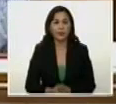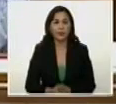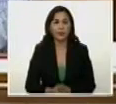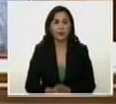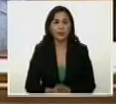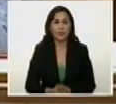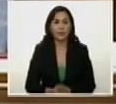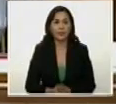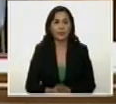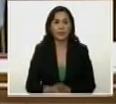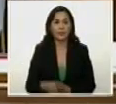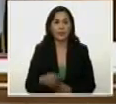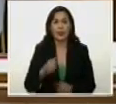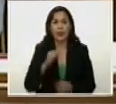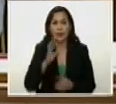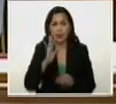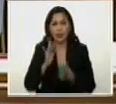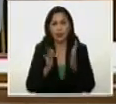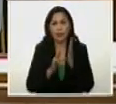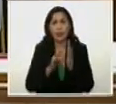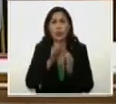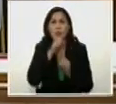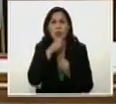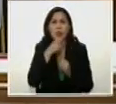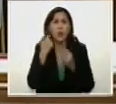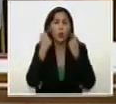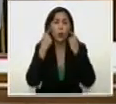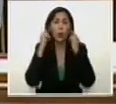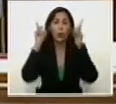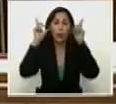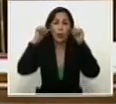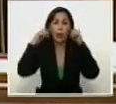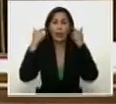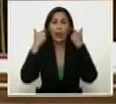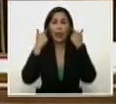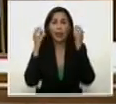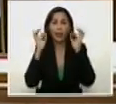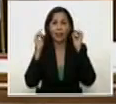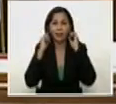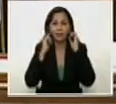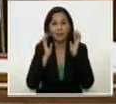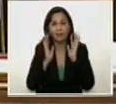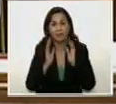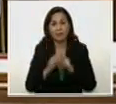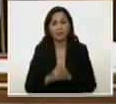Yo no me oigo, ¿vale? Uno se está poniendo viejo y no escucha nada, ¿va, Néstor? No es por nada.